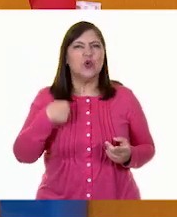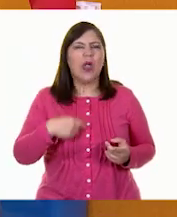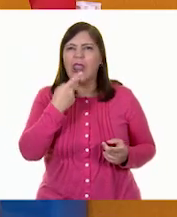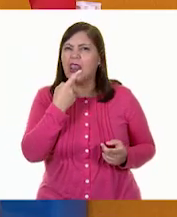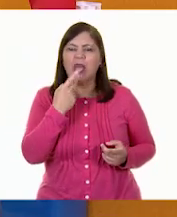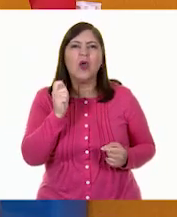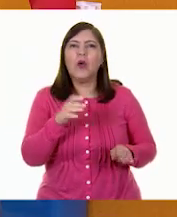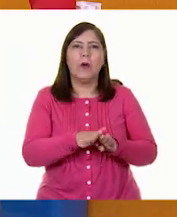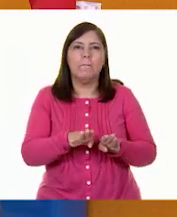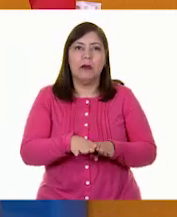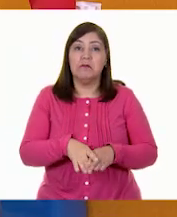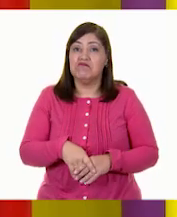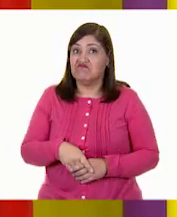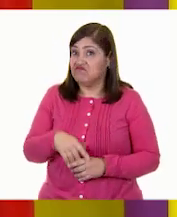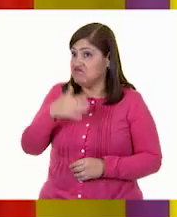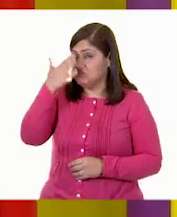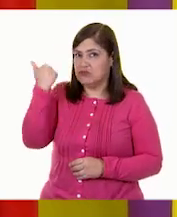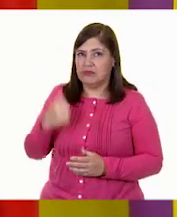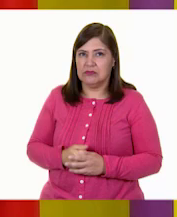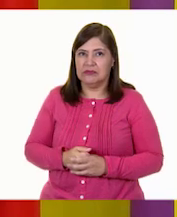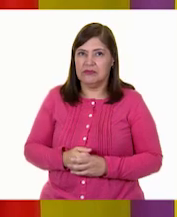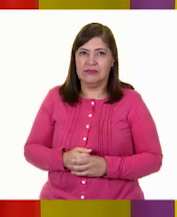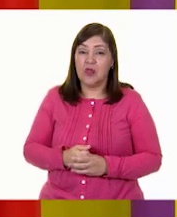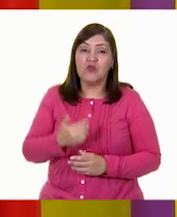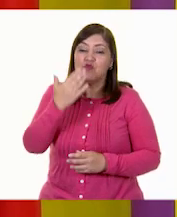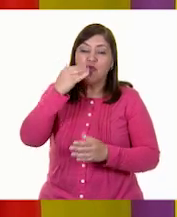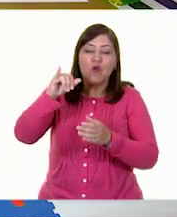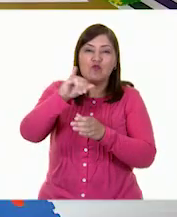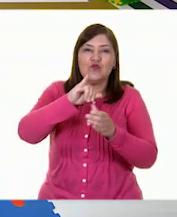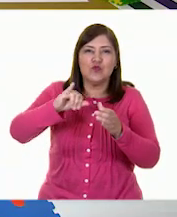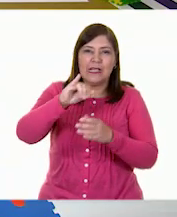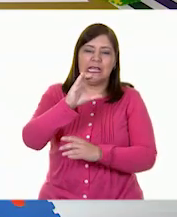No, pues no sé. ¿Cómo? Chin champú.